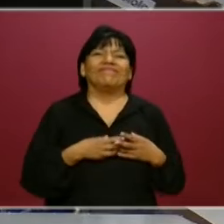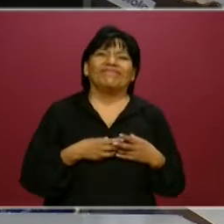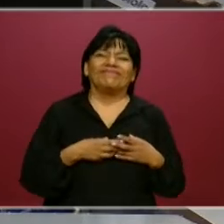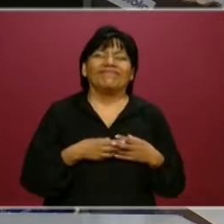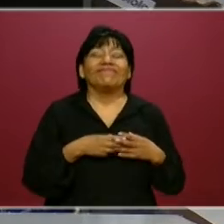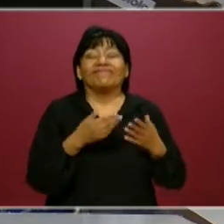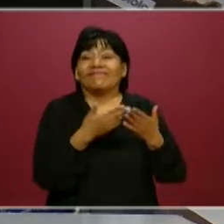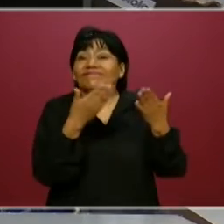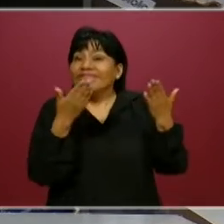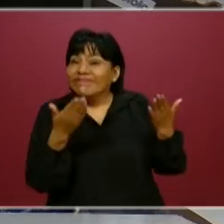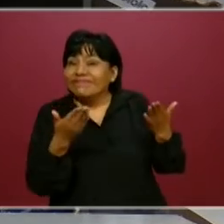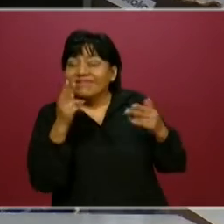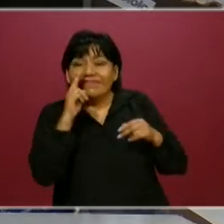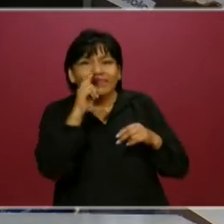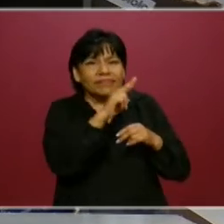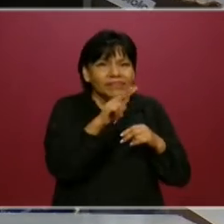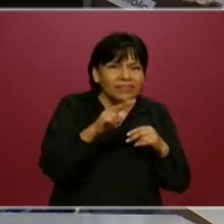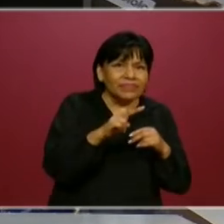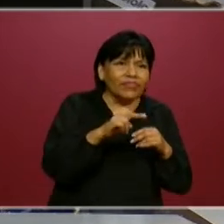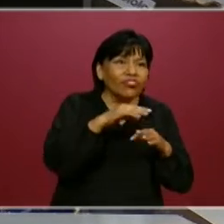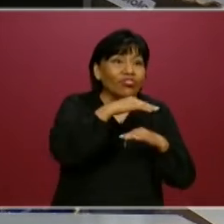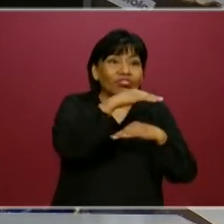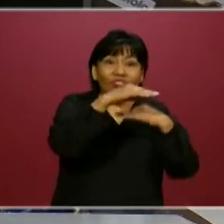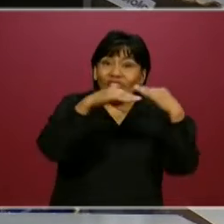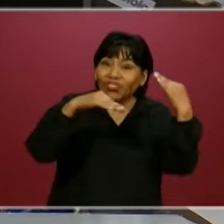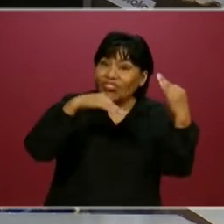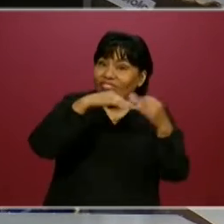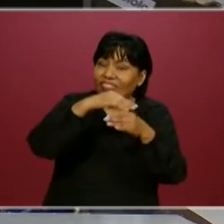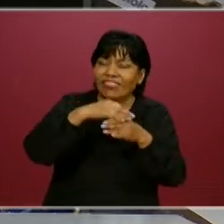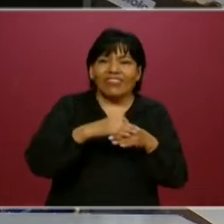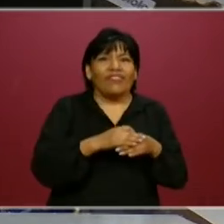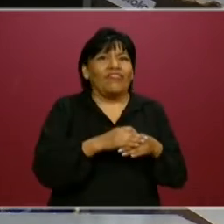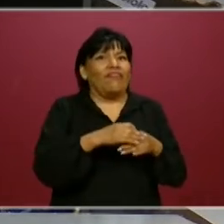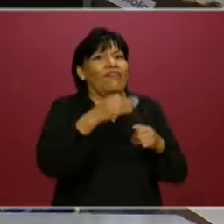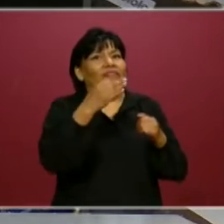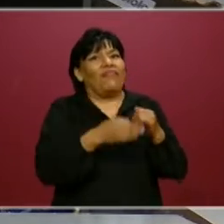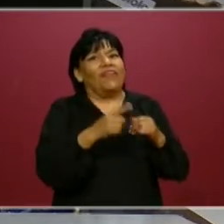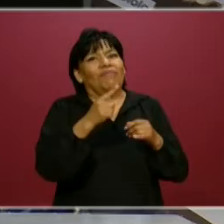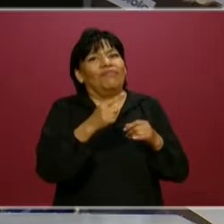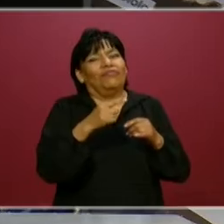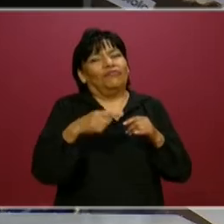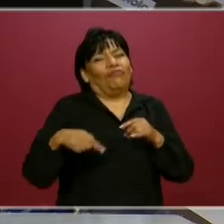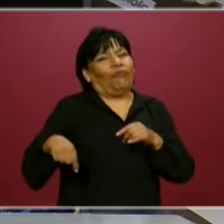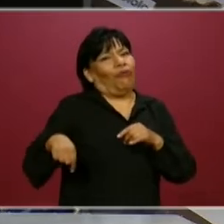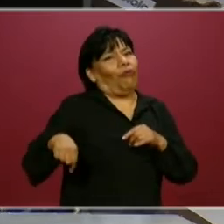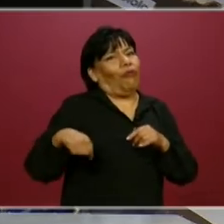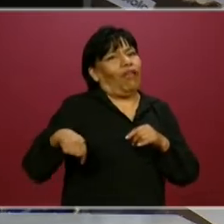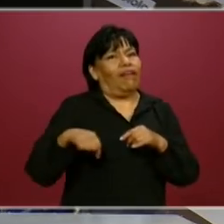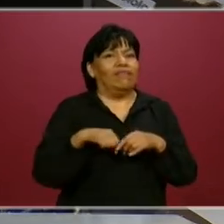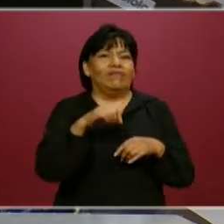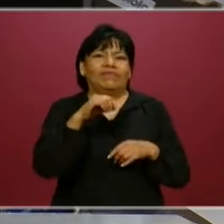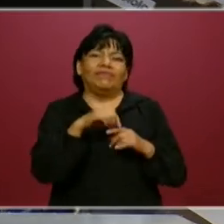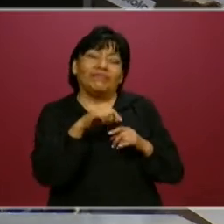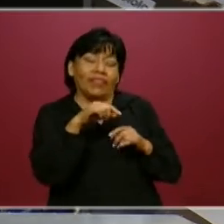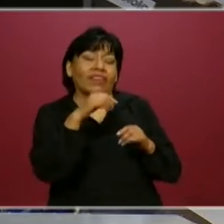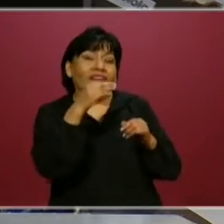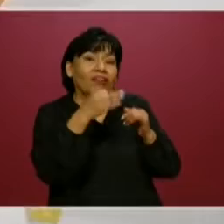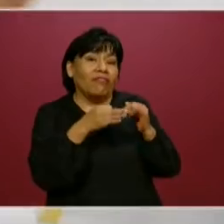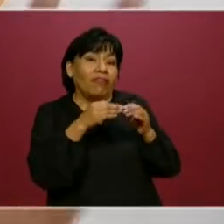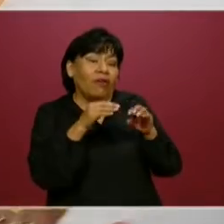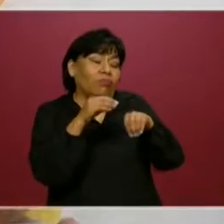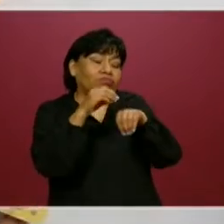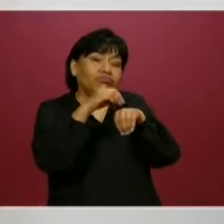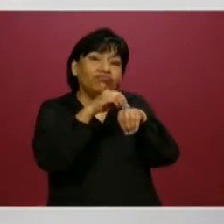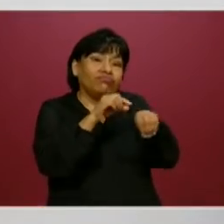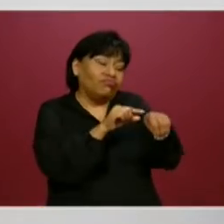y entonces vamos a colocarlas todas y por último le ponemos una colita ahora si puedes observar